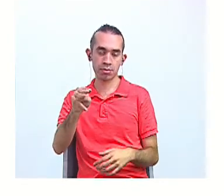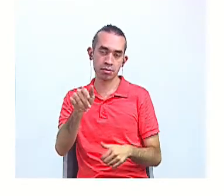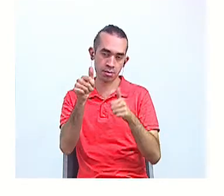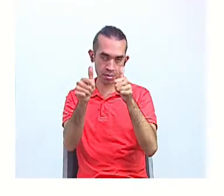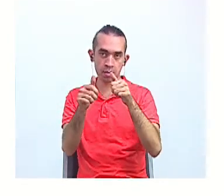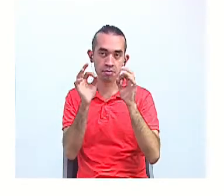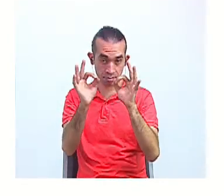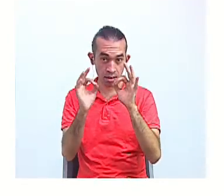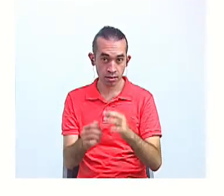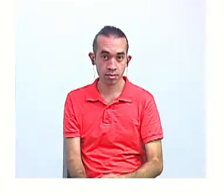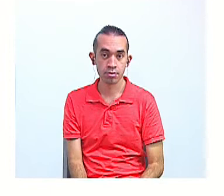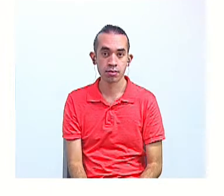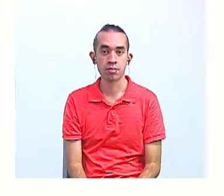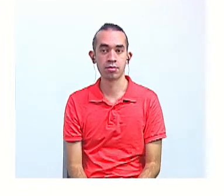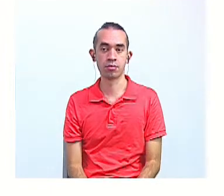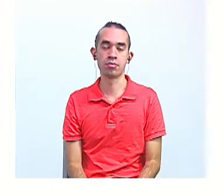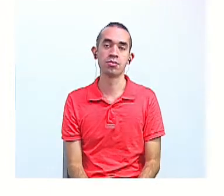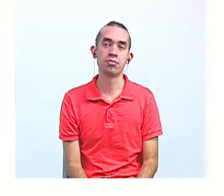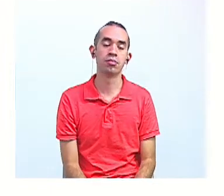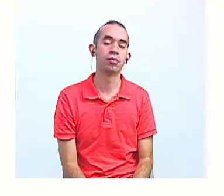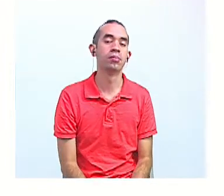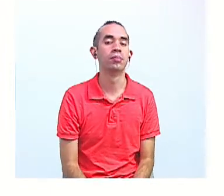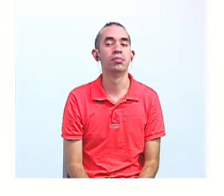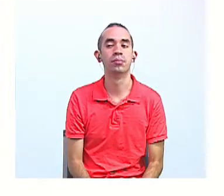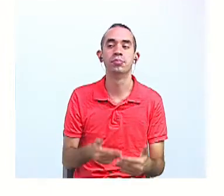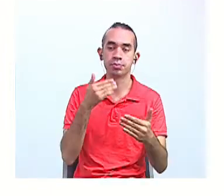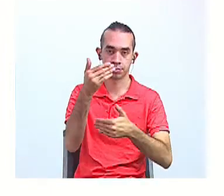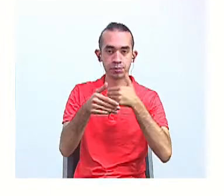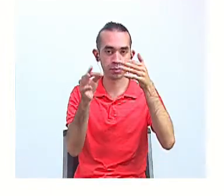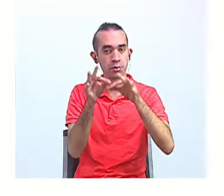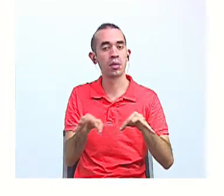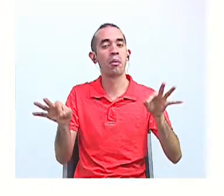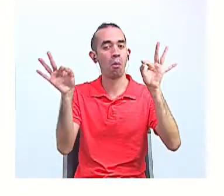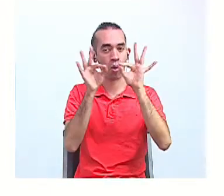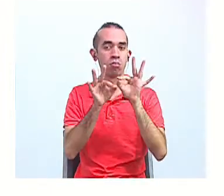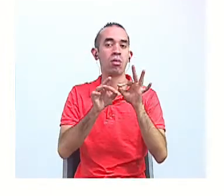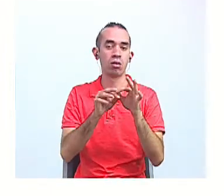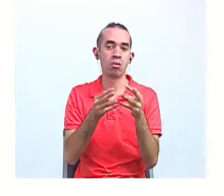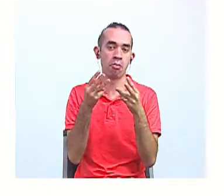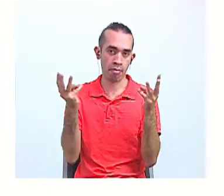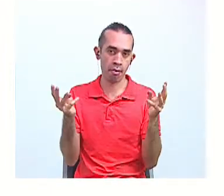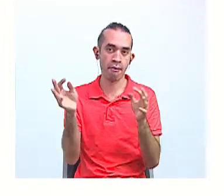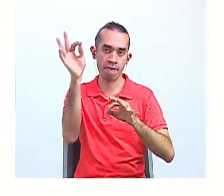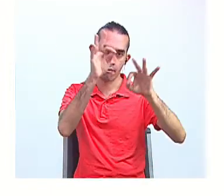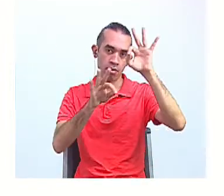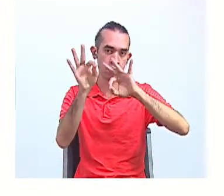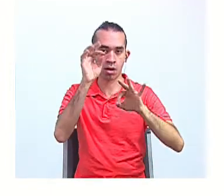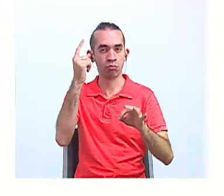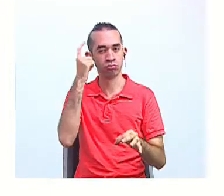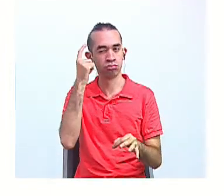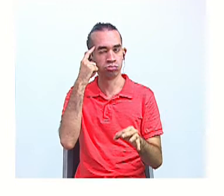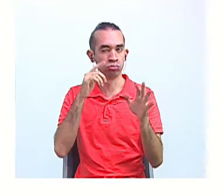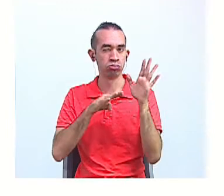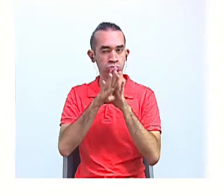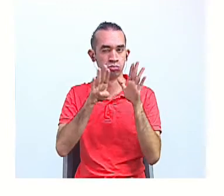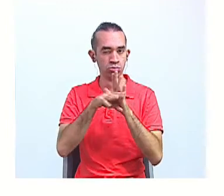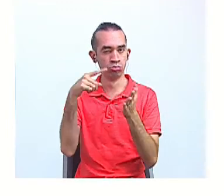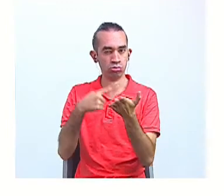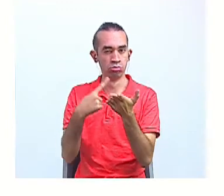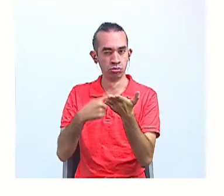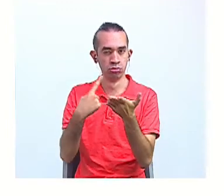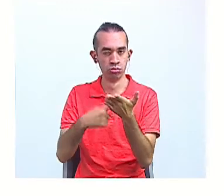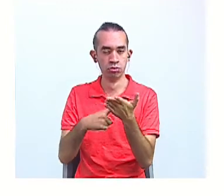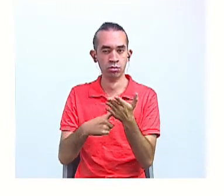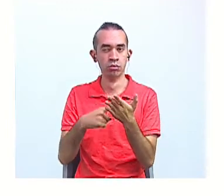¿cómo vamos? Estos procesos son muy importantes en la asignatura de física para desarrollar un pensamiento crítico,